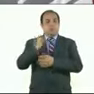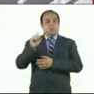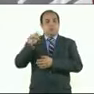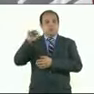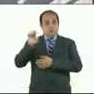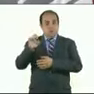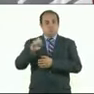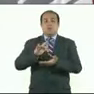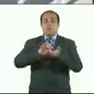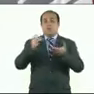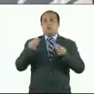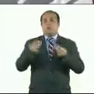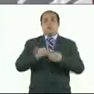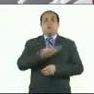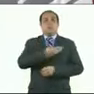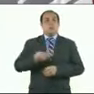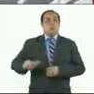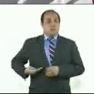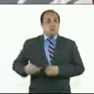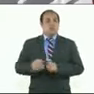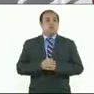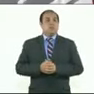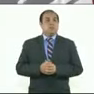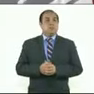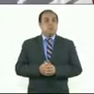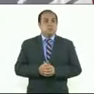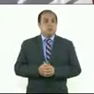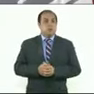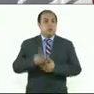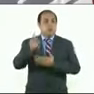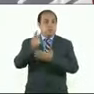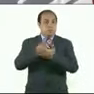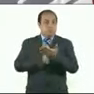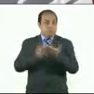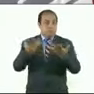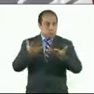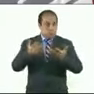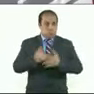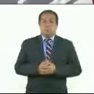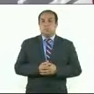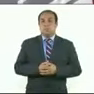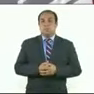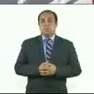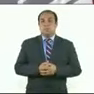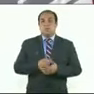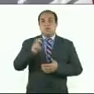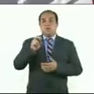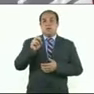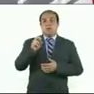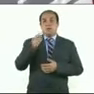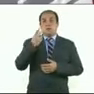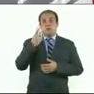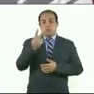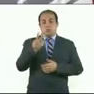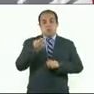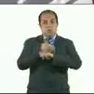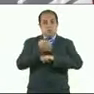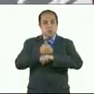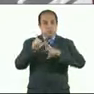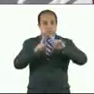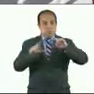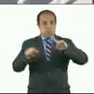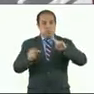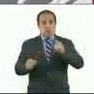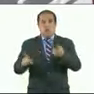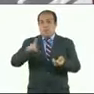agradecemos mucho al presidente de la República por este programa que se realiza en las 32 entidades del país y en particular